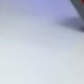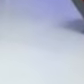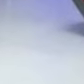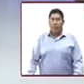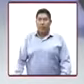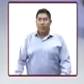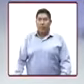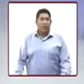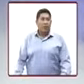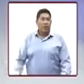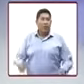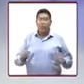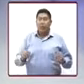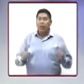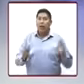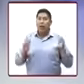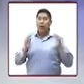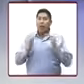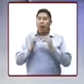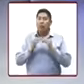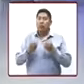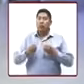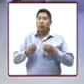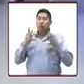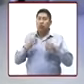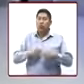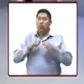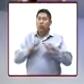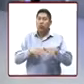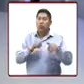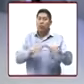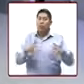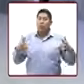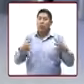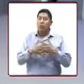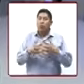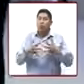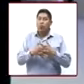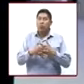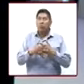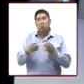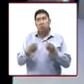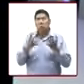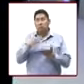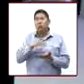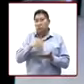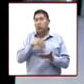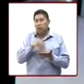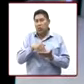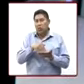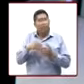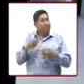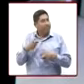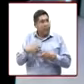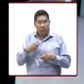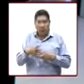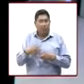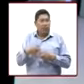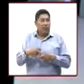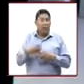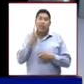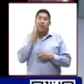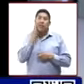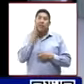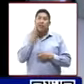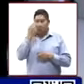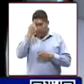La Paz tuvo una semana de movilizaciones y bloqueos durante todos los días en el centro de la urbe paseña. En este momento están llegando a